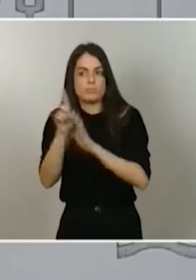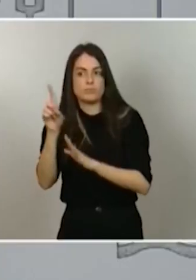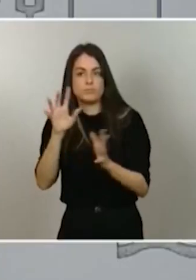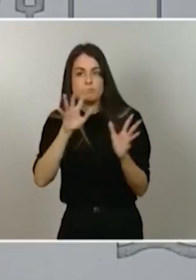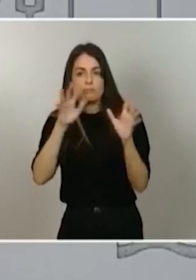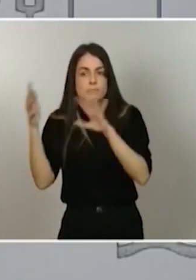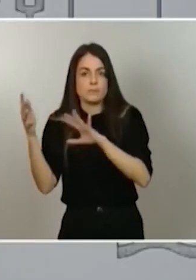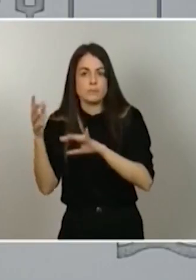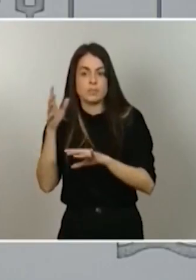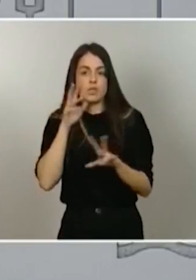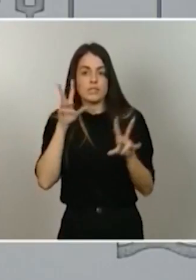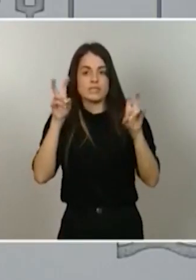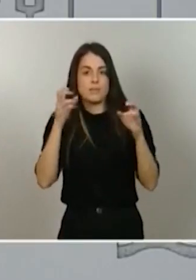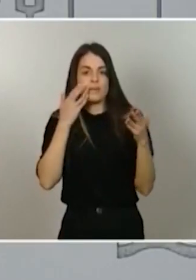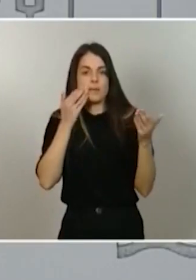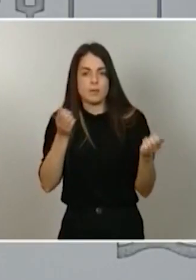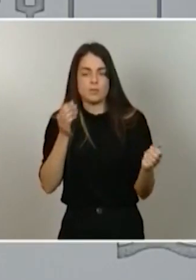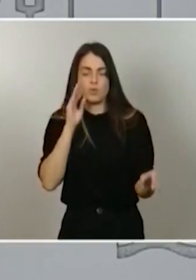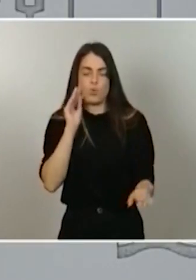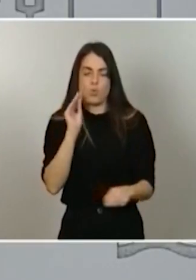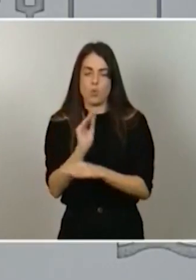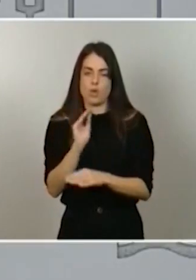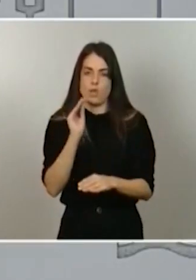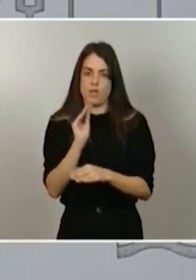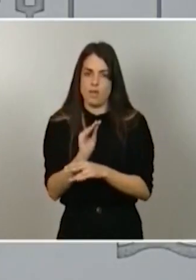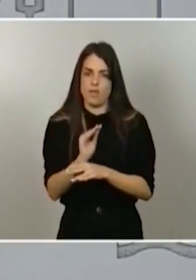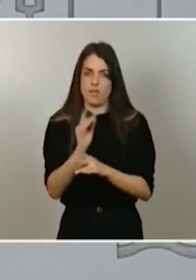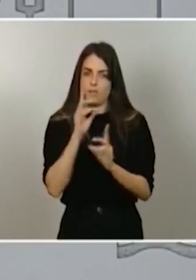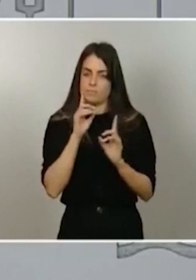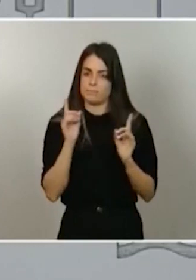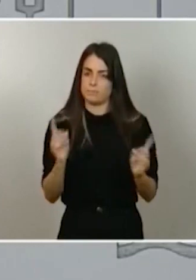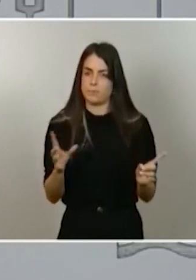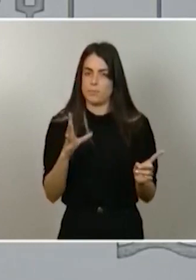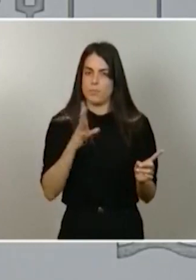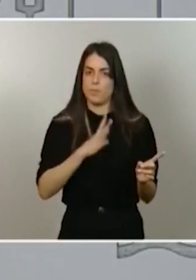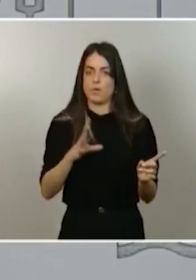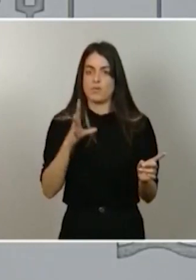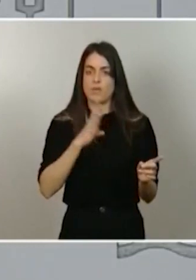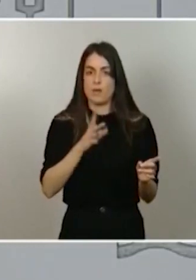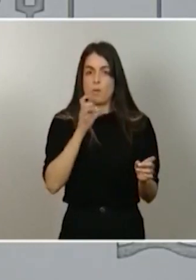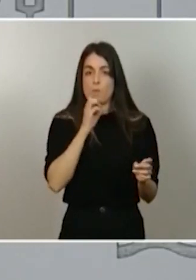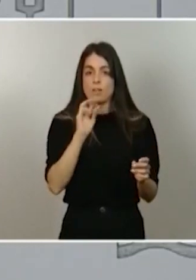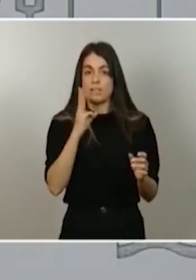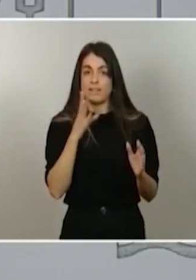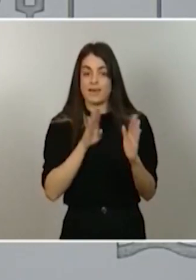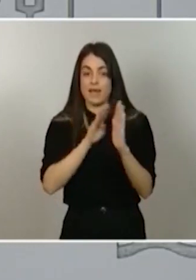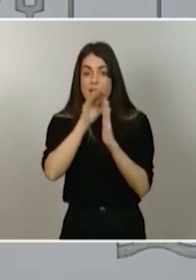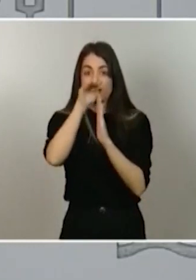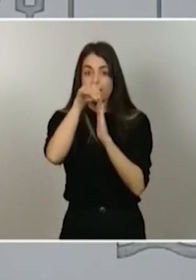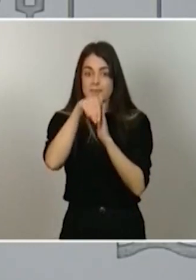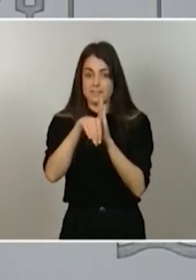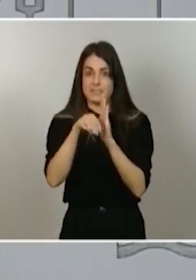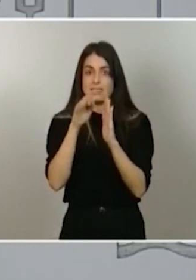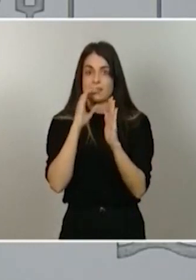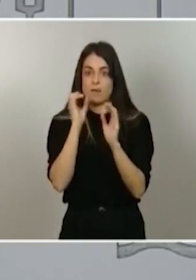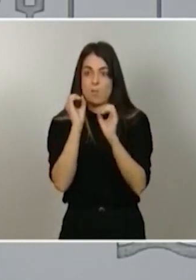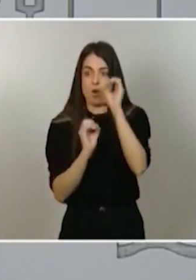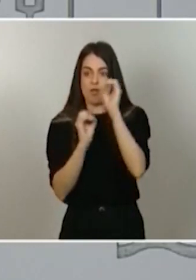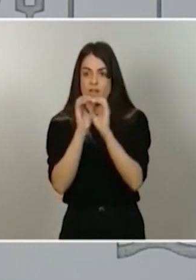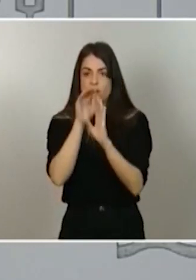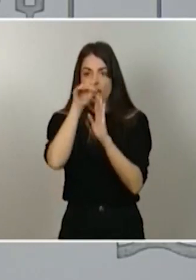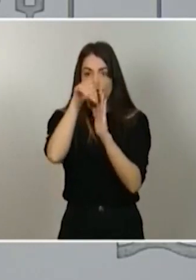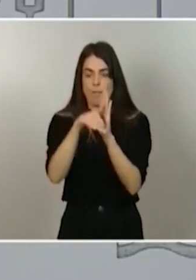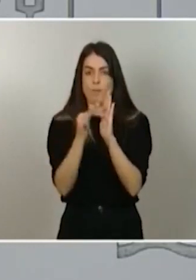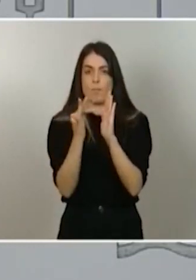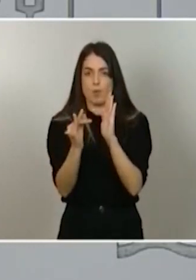prudencia y cautela porque a pesar de que la tendencia de la tercera ola está marcando una evolución favorable las